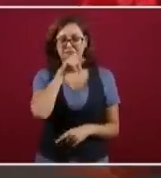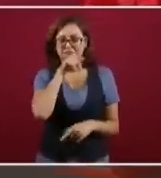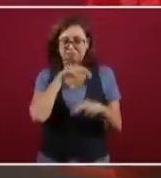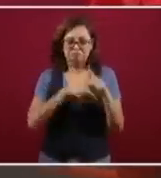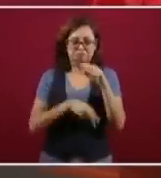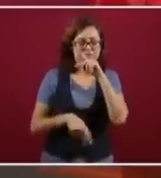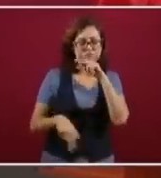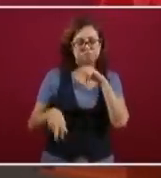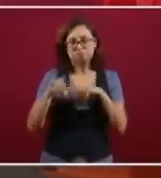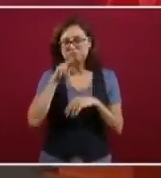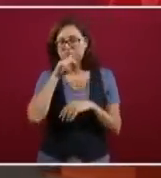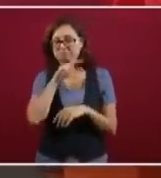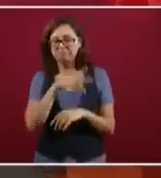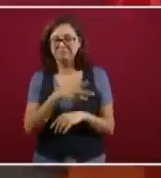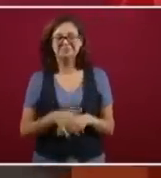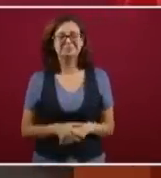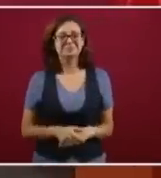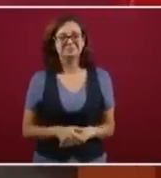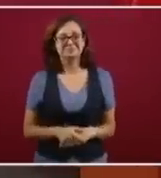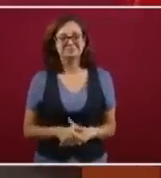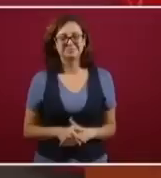eso.